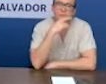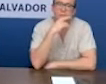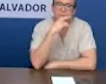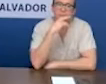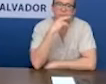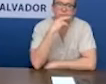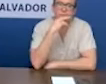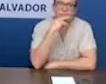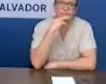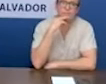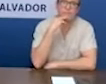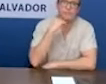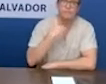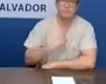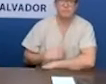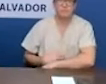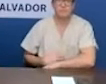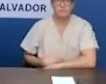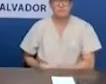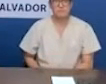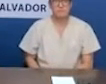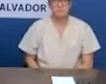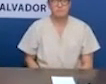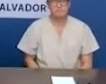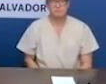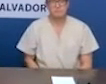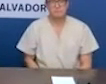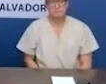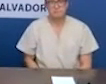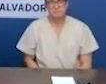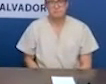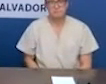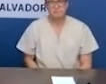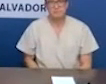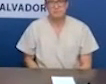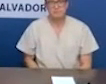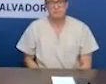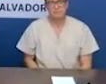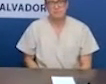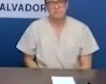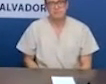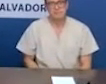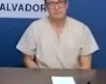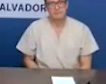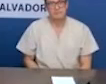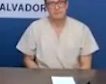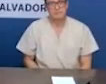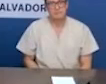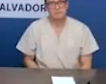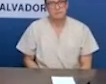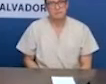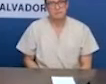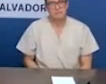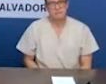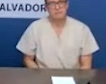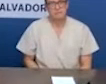porque podríamos pensar que como es un episodio que se da muy relacionado a una caída bruta de estrógenos y